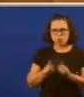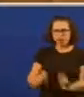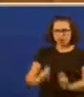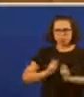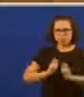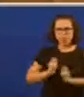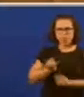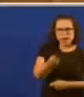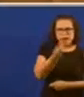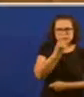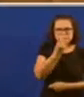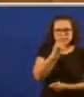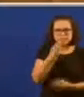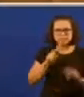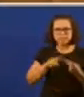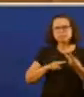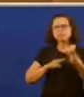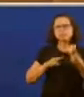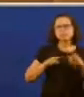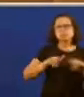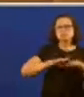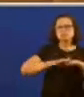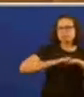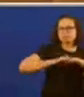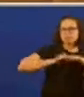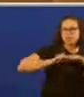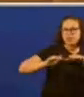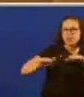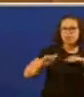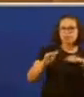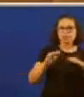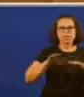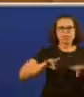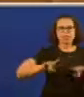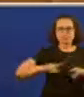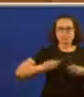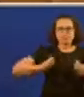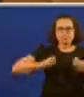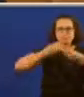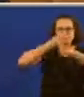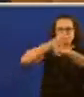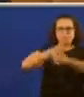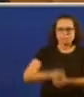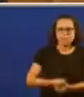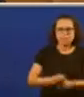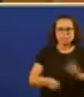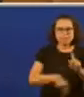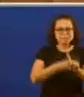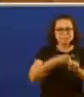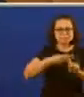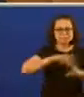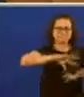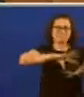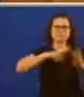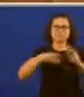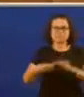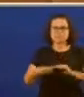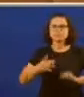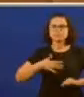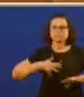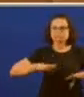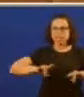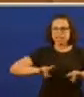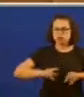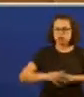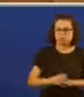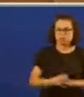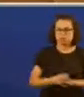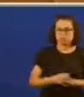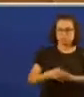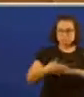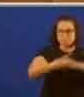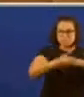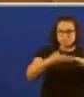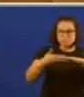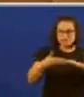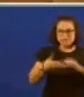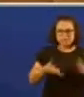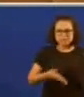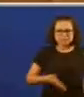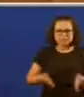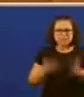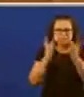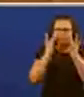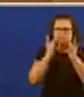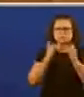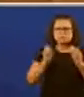estabilidade demográfica e atención humanizada ao noso territorio Nonoso mar a rías sen